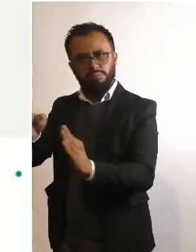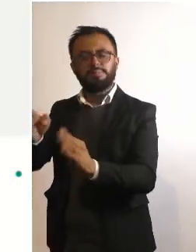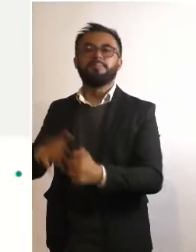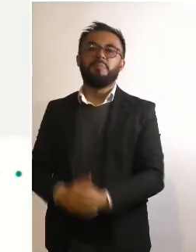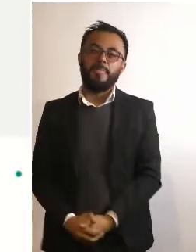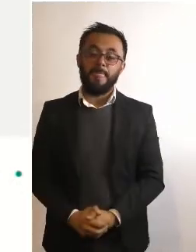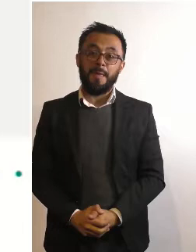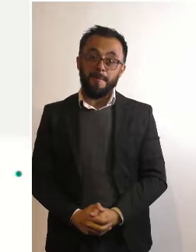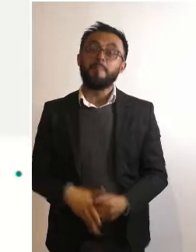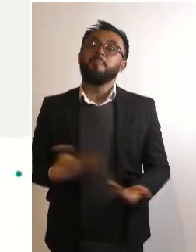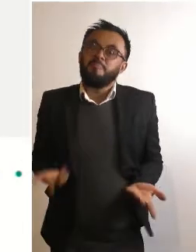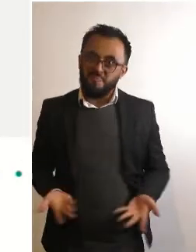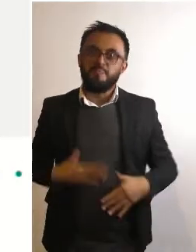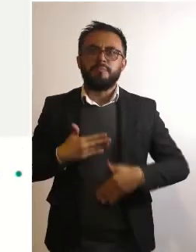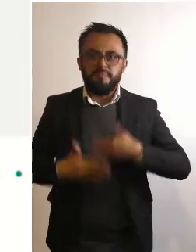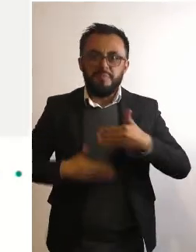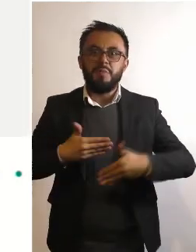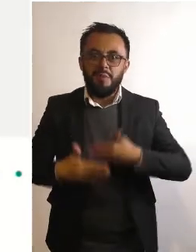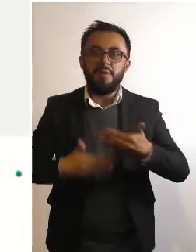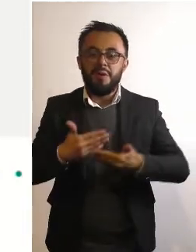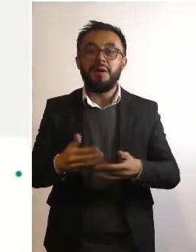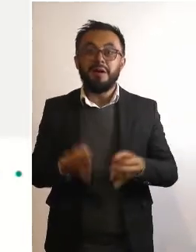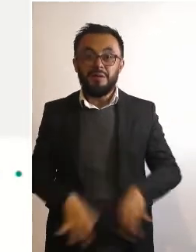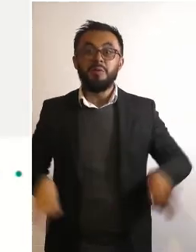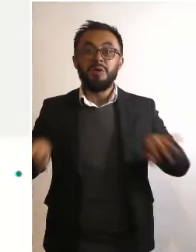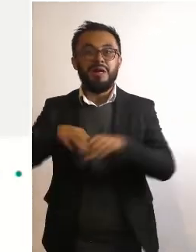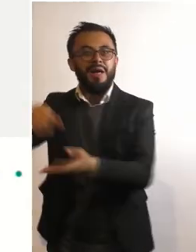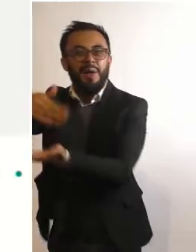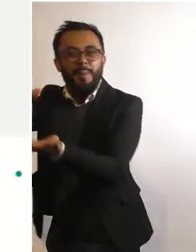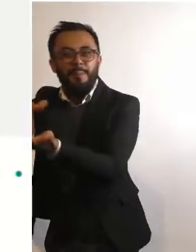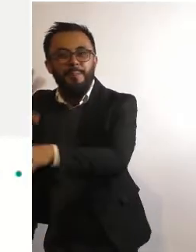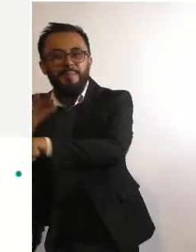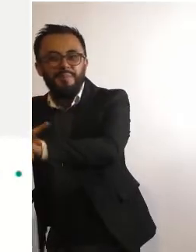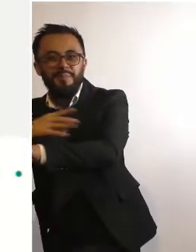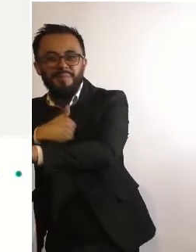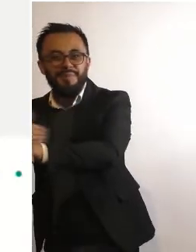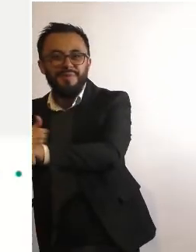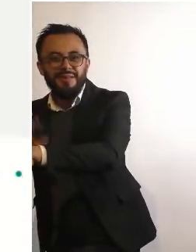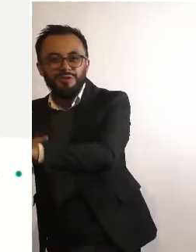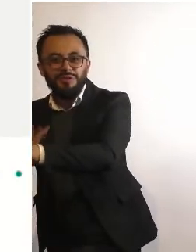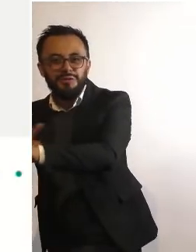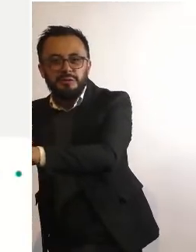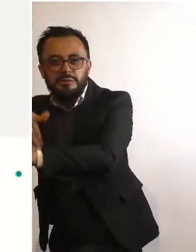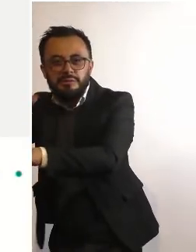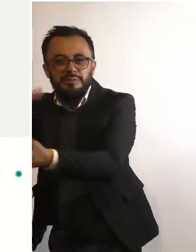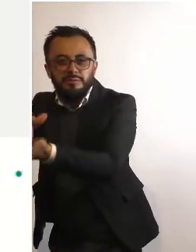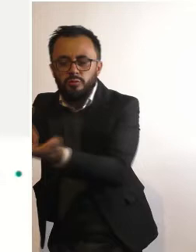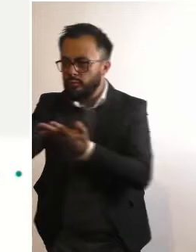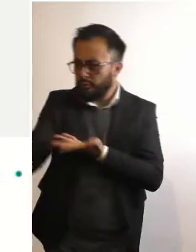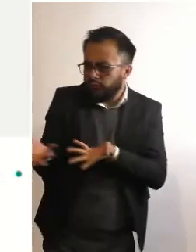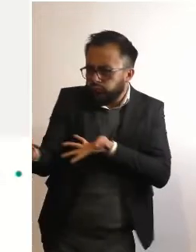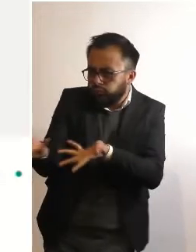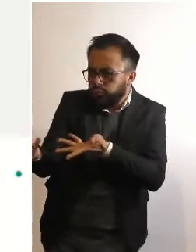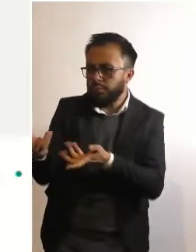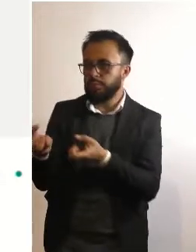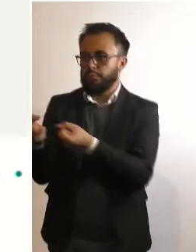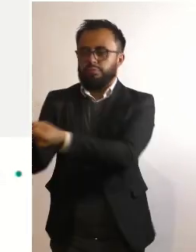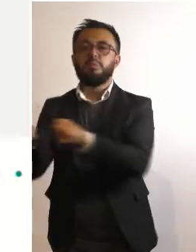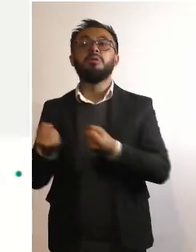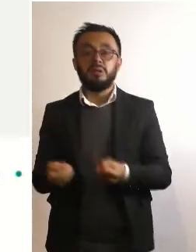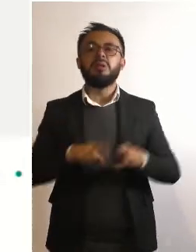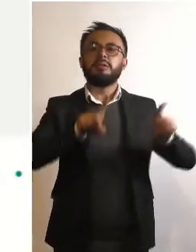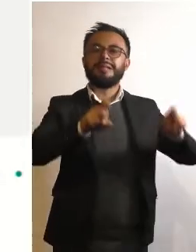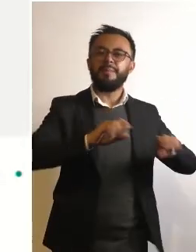nuestro relacionamiento con los Cobos Medical Center, no solo en temas de formación, sino también en